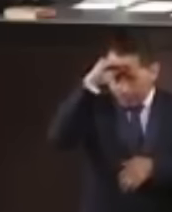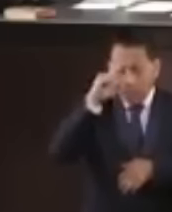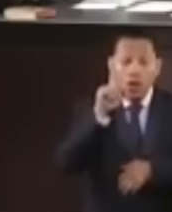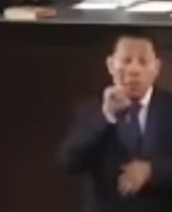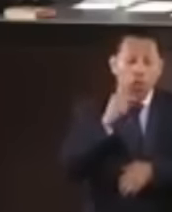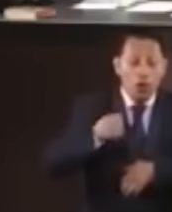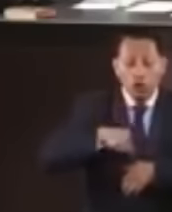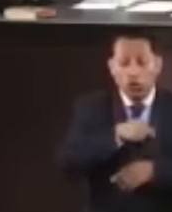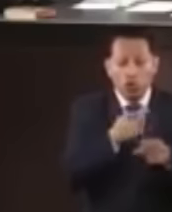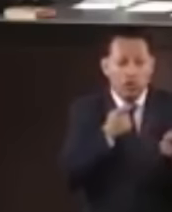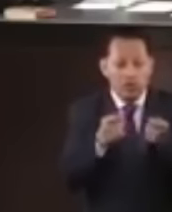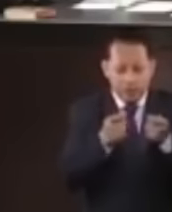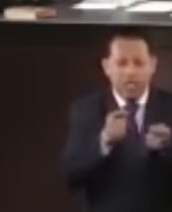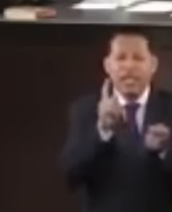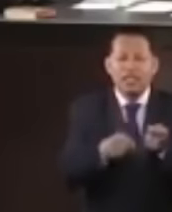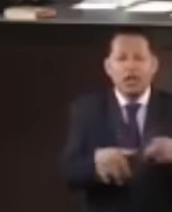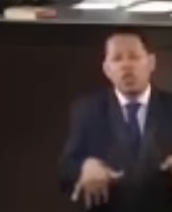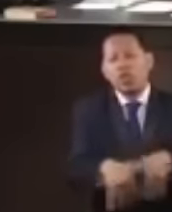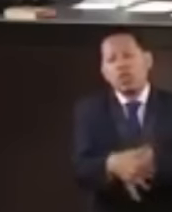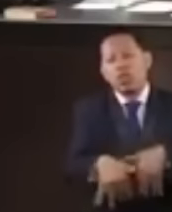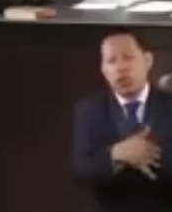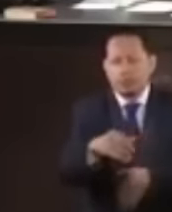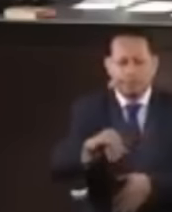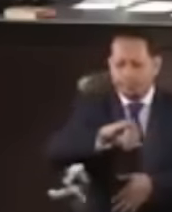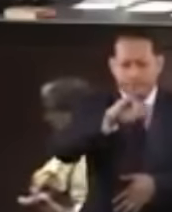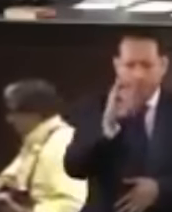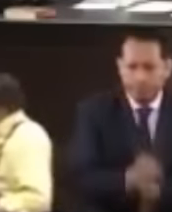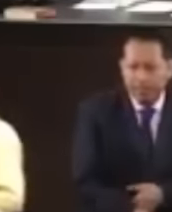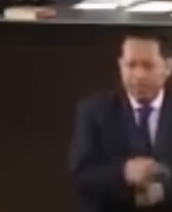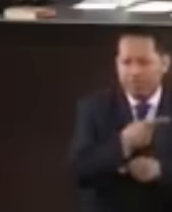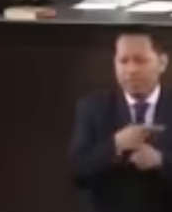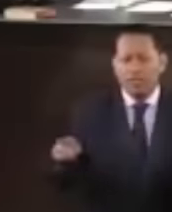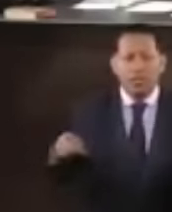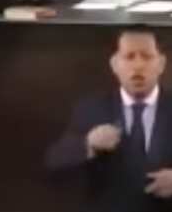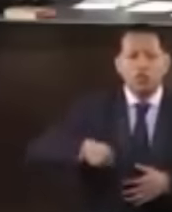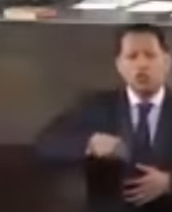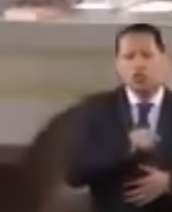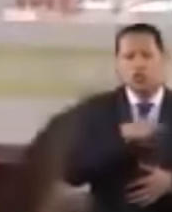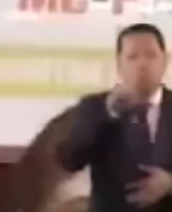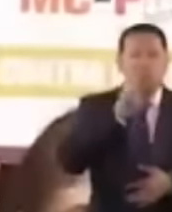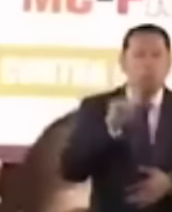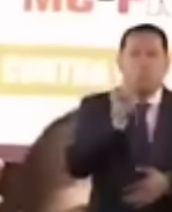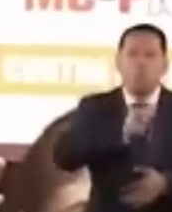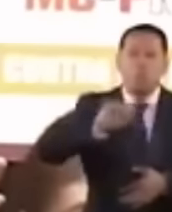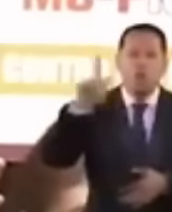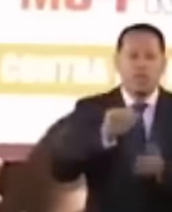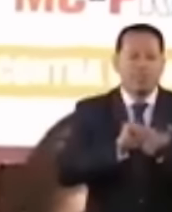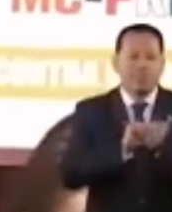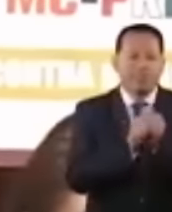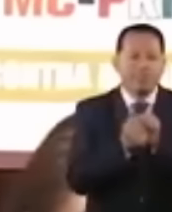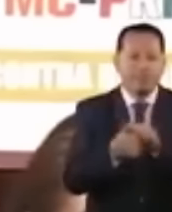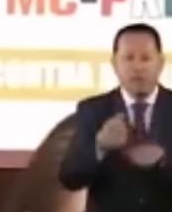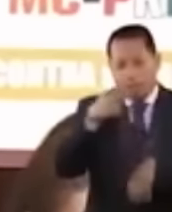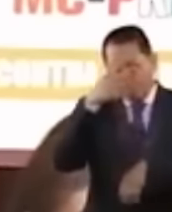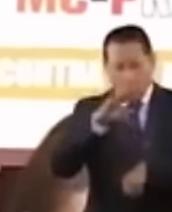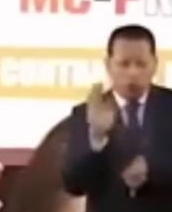decisiones somos mujeres de segunda, de tercera o de cuarta. Somos mujeres de primera que estamos transformando la realidad de este país